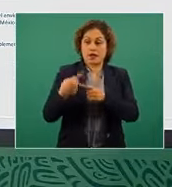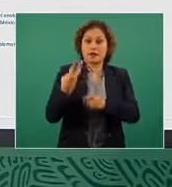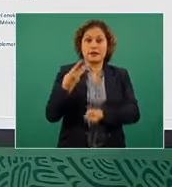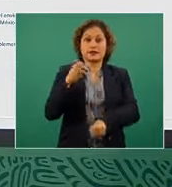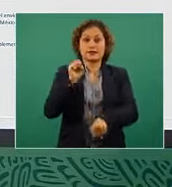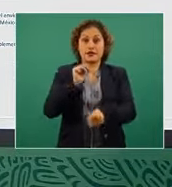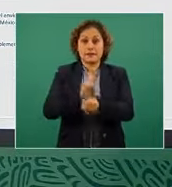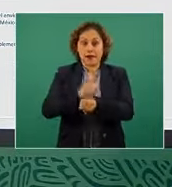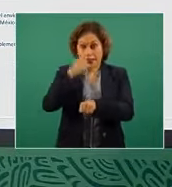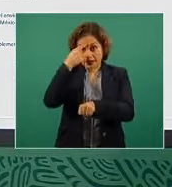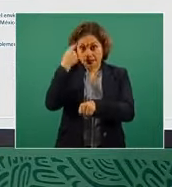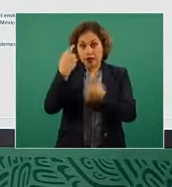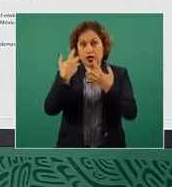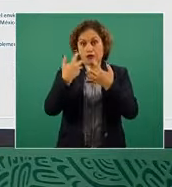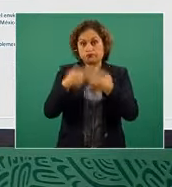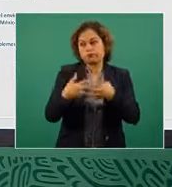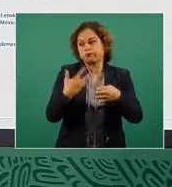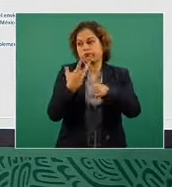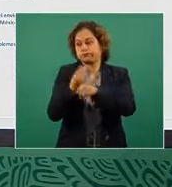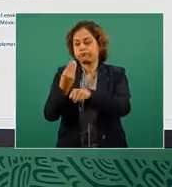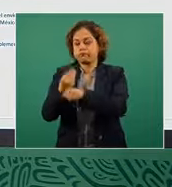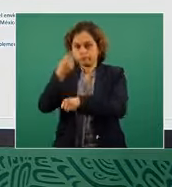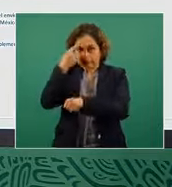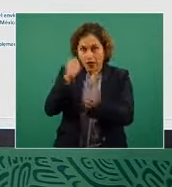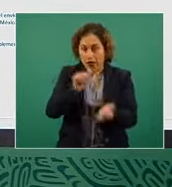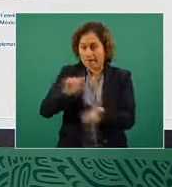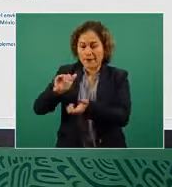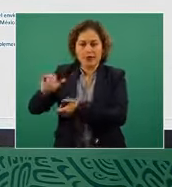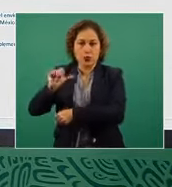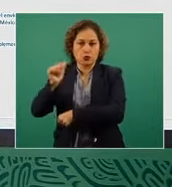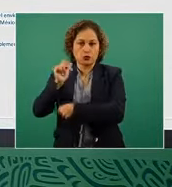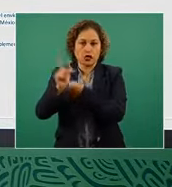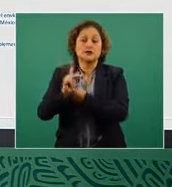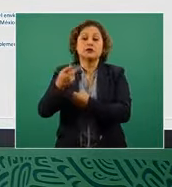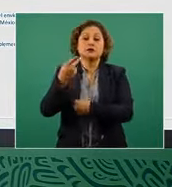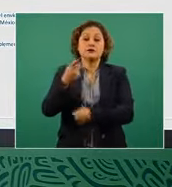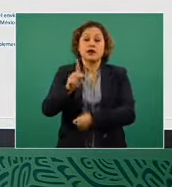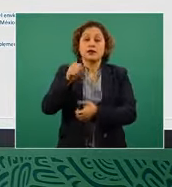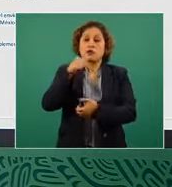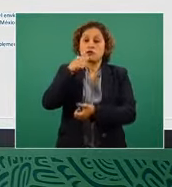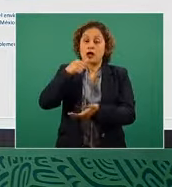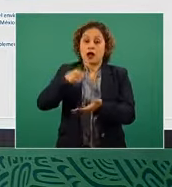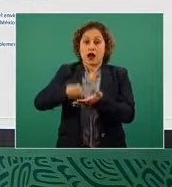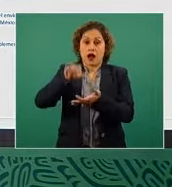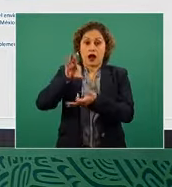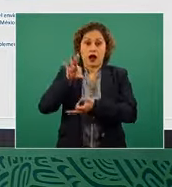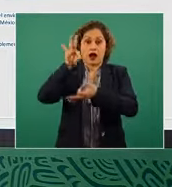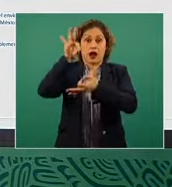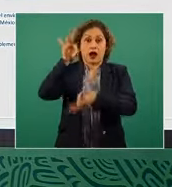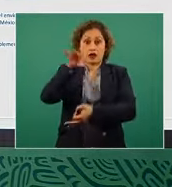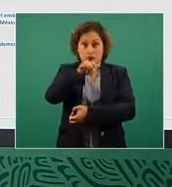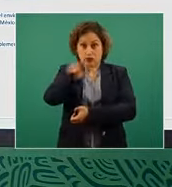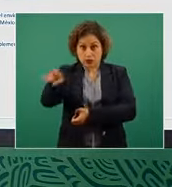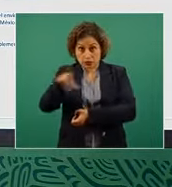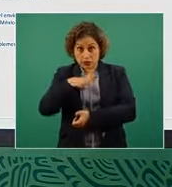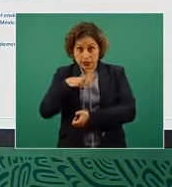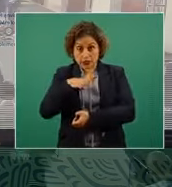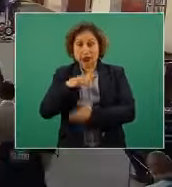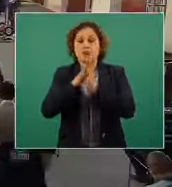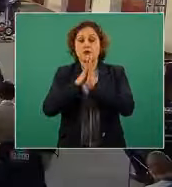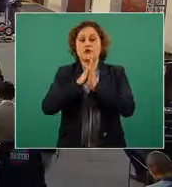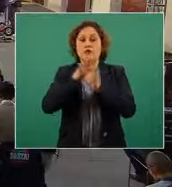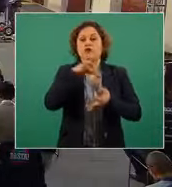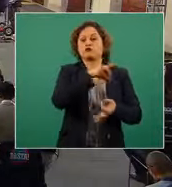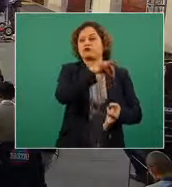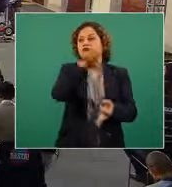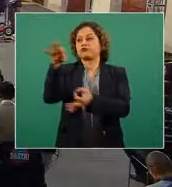COVAX, para muchas cosas. Pero, en fin, aquí está ya la carta y es muy importante que ustedes la tengan y la opinión pública la conozca. Bueno, la siguiente,